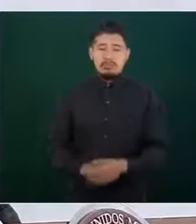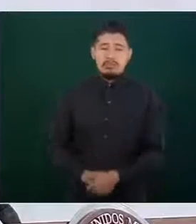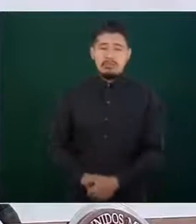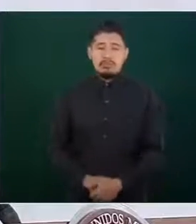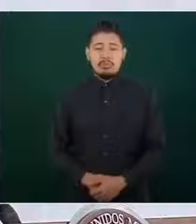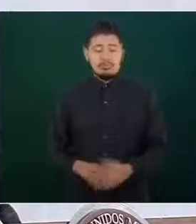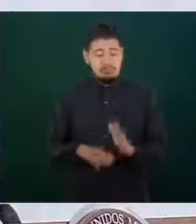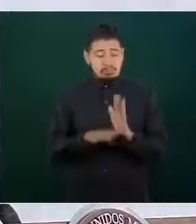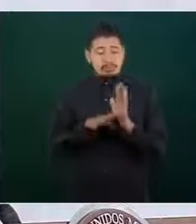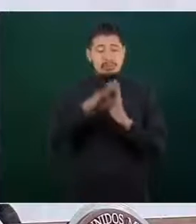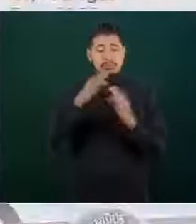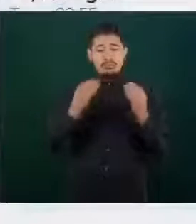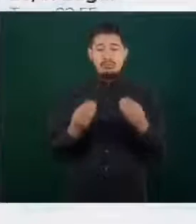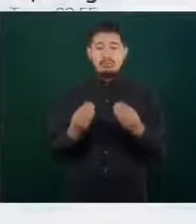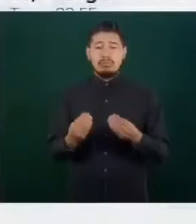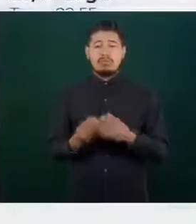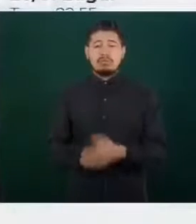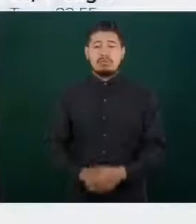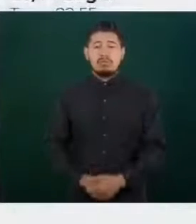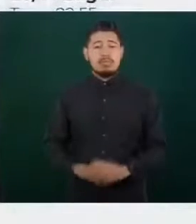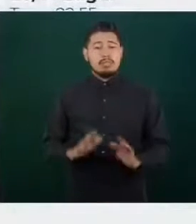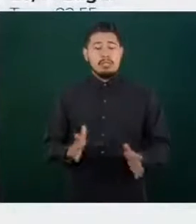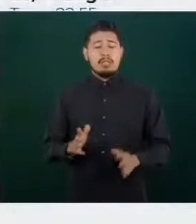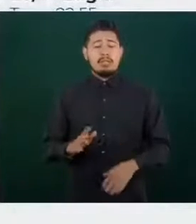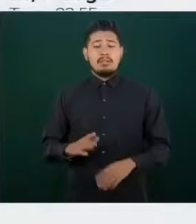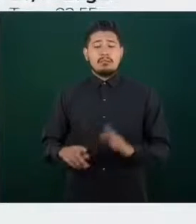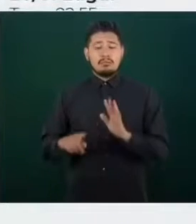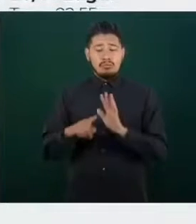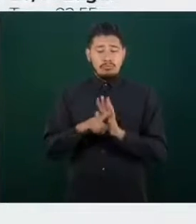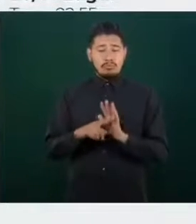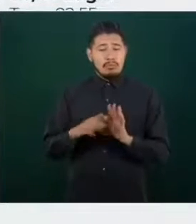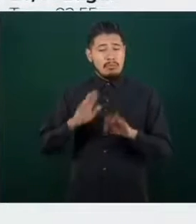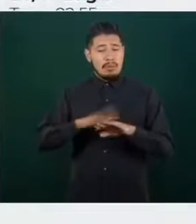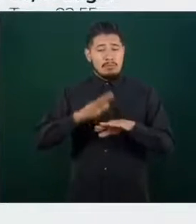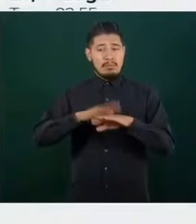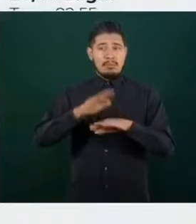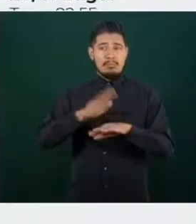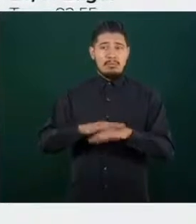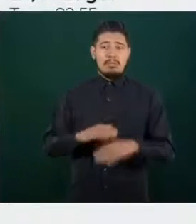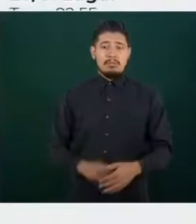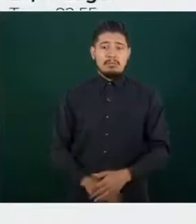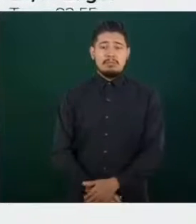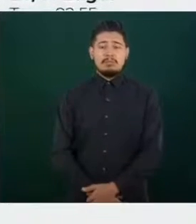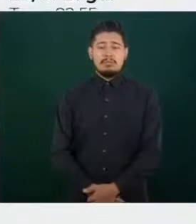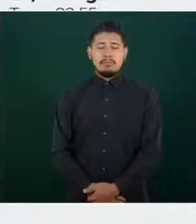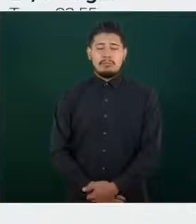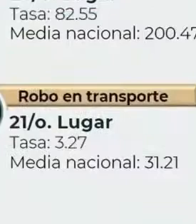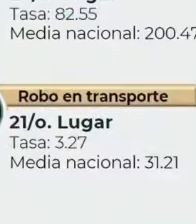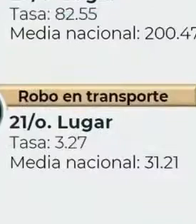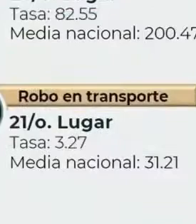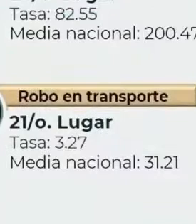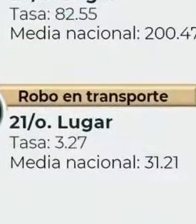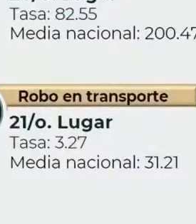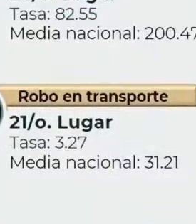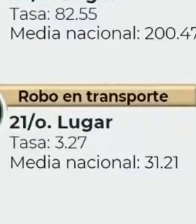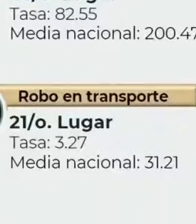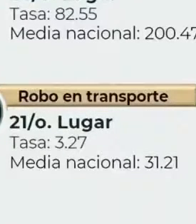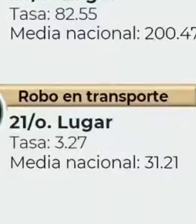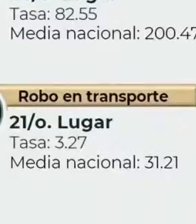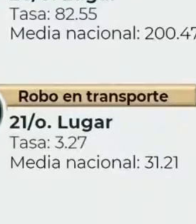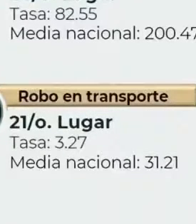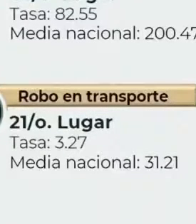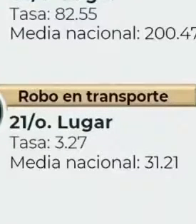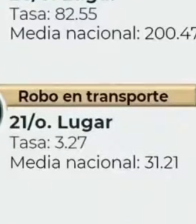hacia la alza, al igual que ya haciendo la suma total de los delitos de alto impacto, también tienen